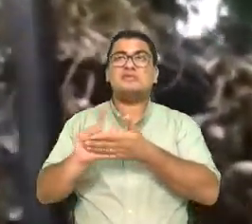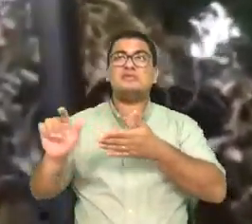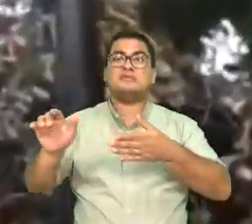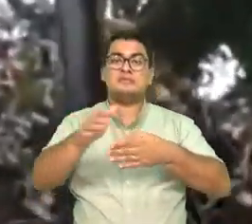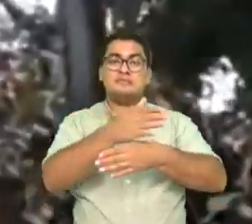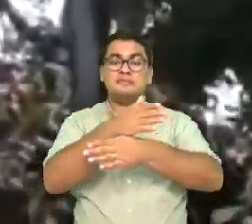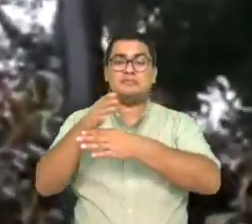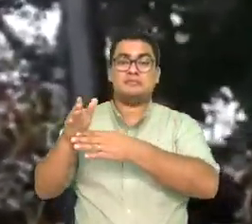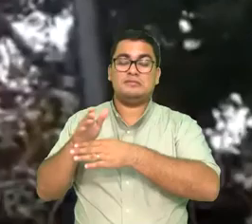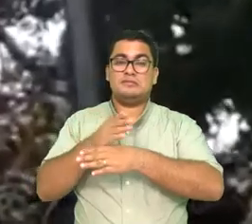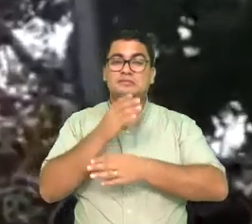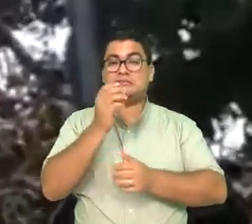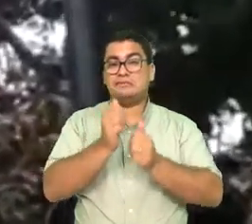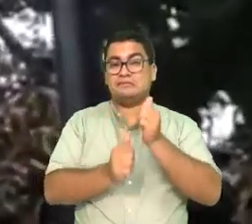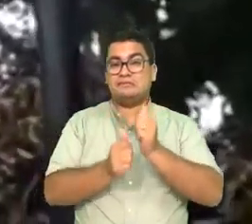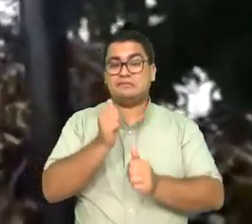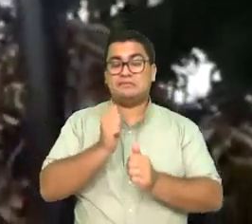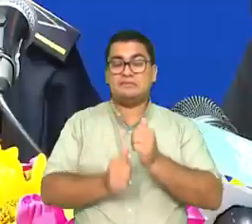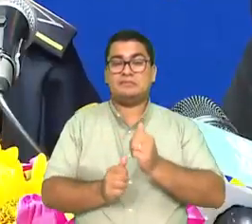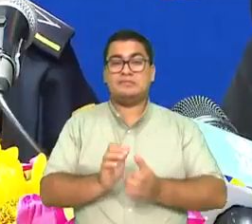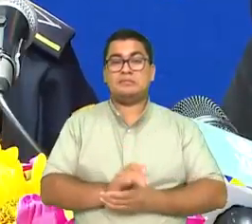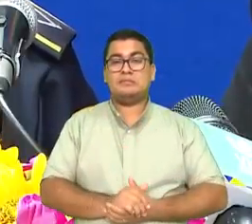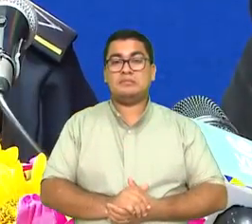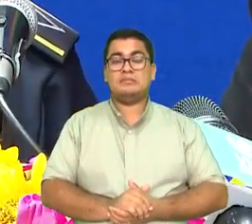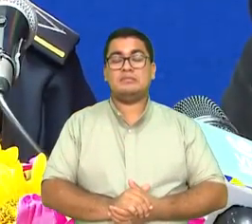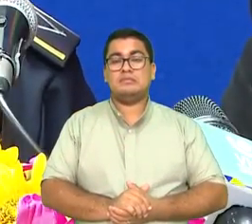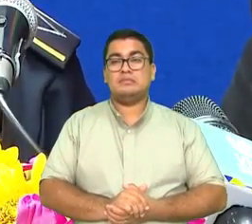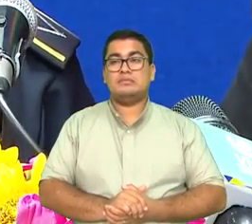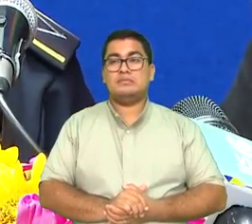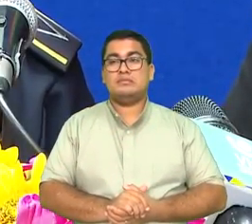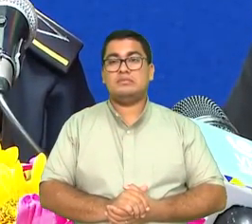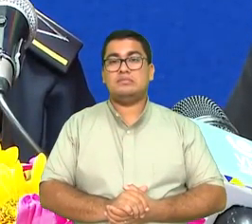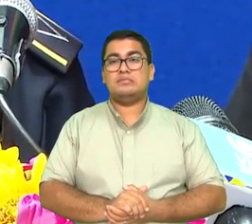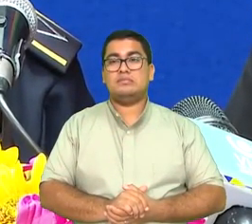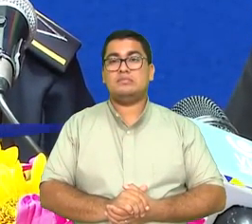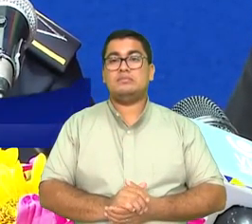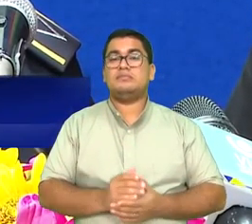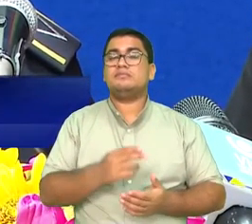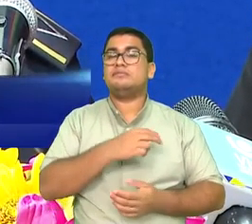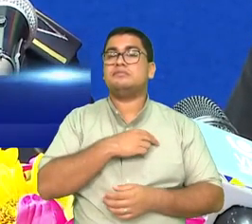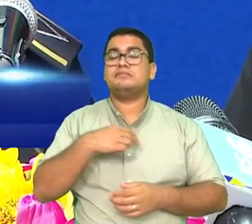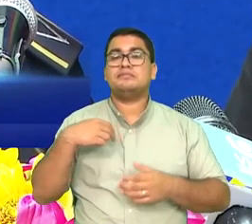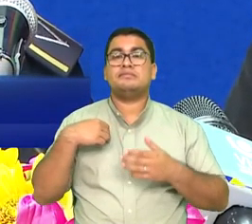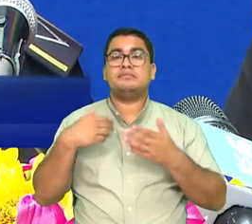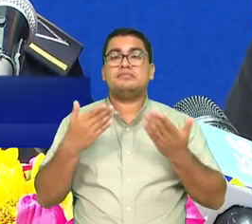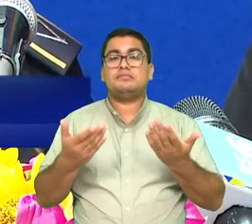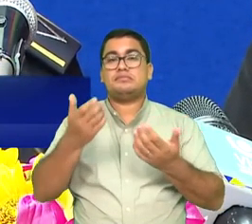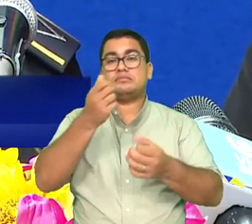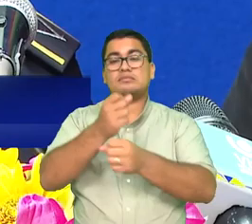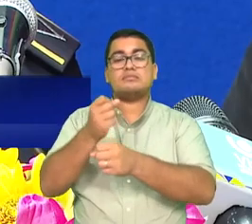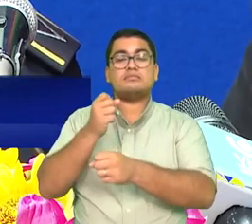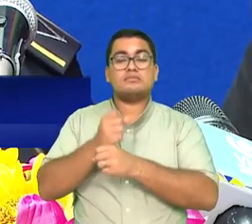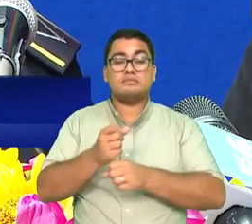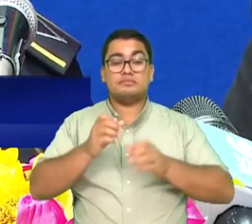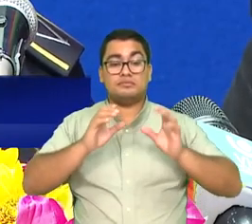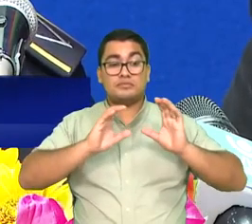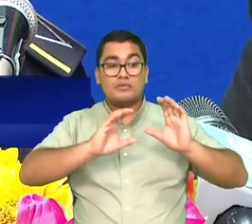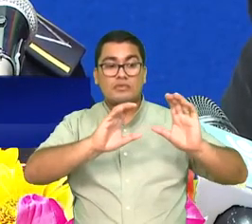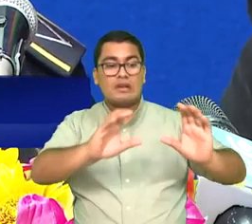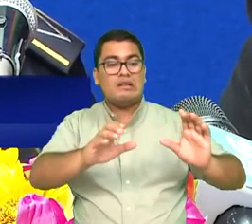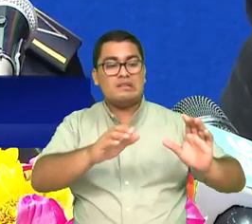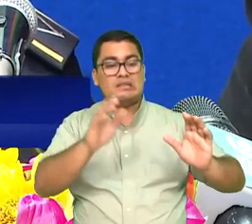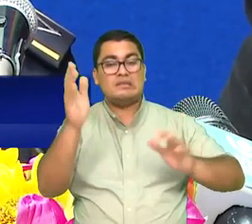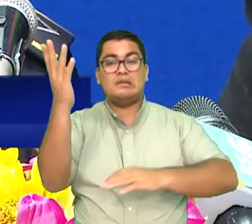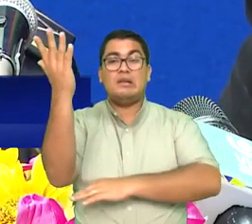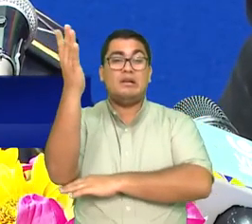vías terrestres afectadas. Estamos haciendo las labores de despeje de vías porque sabemos que han